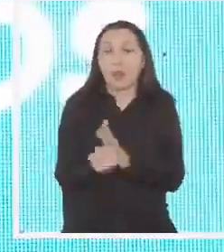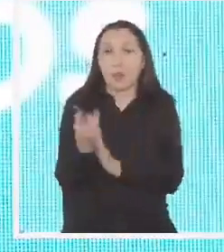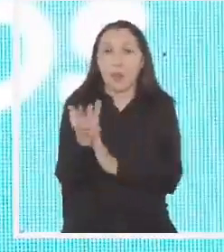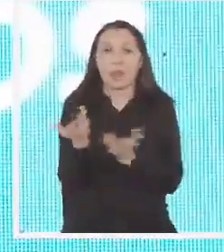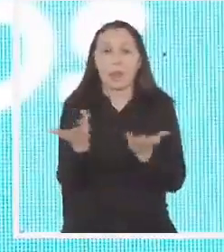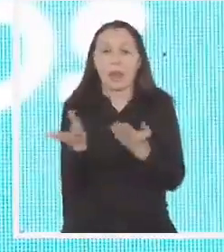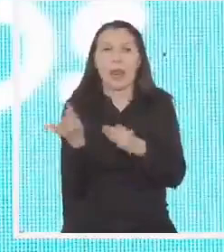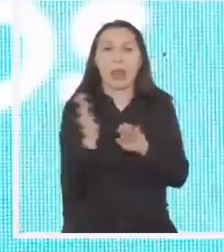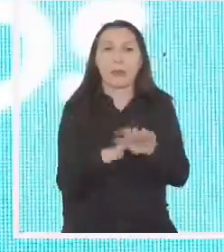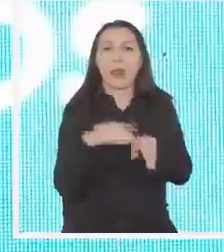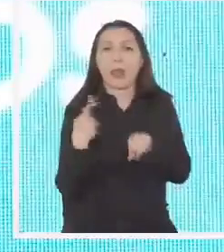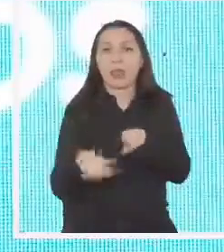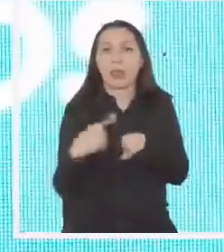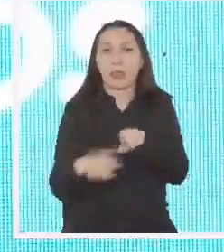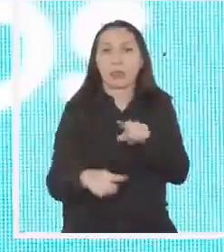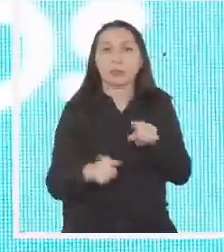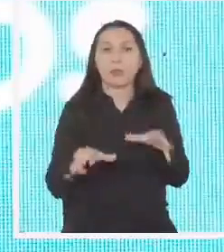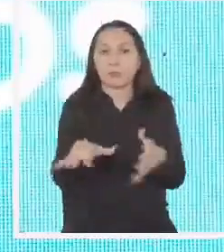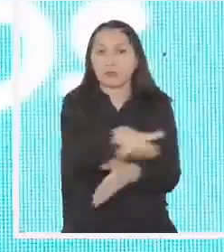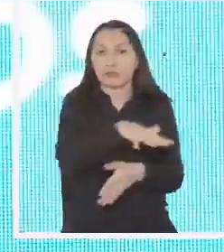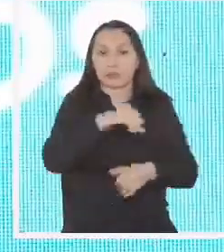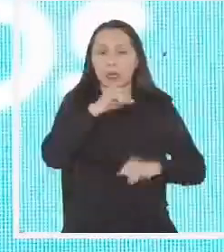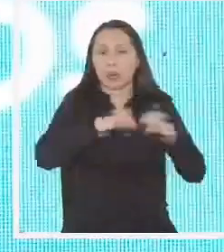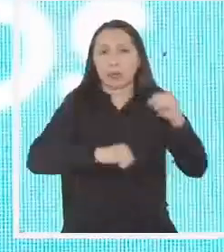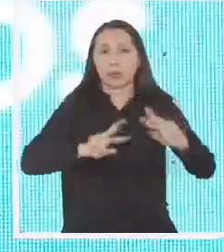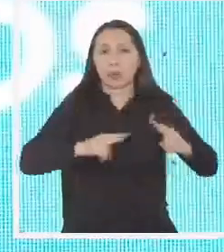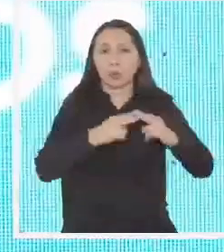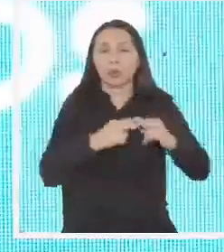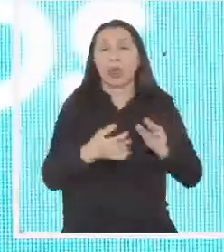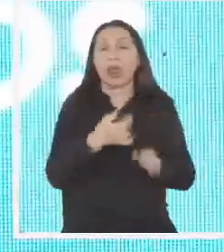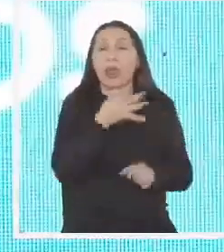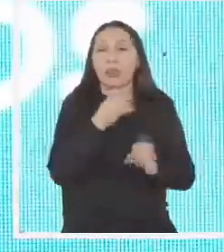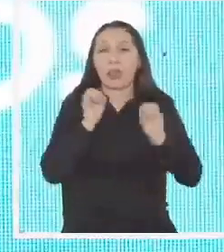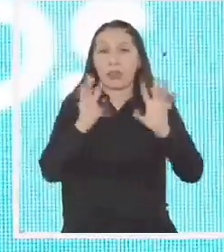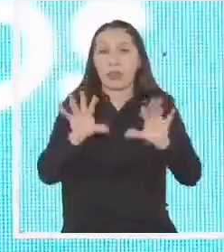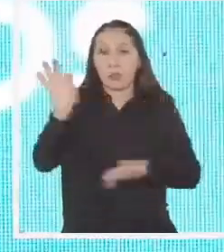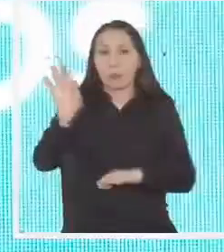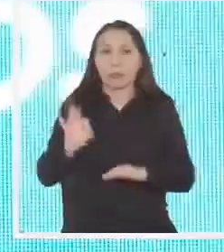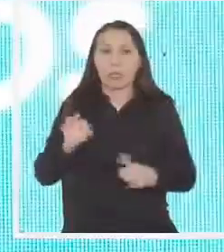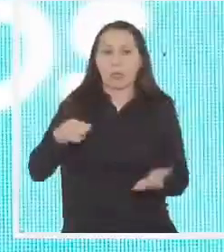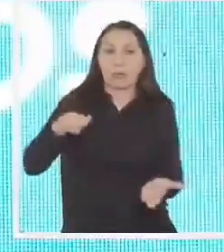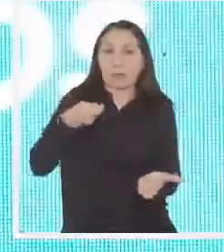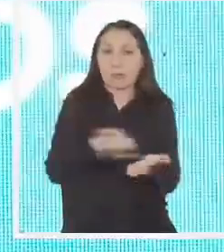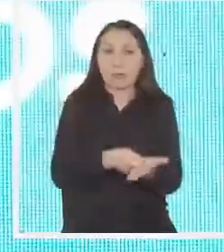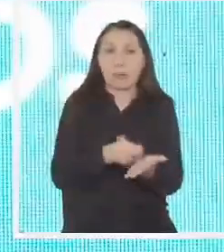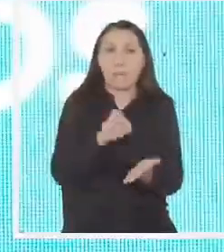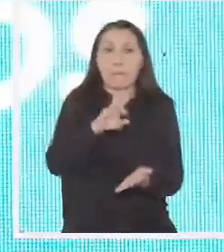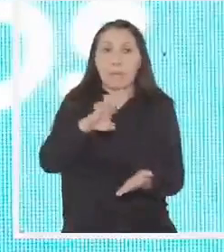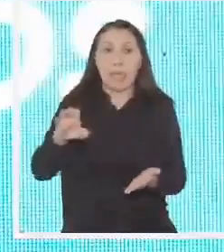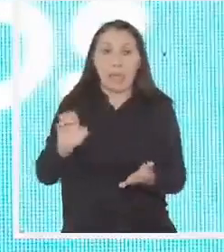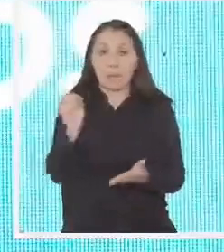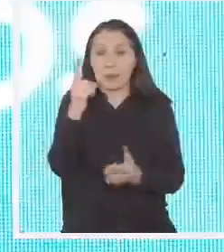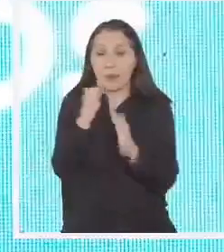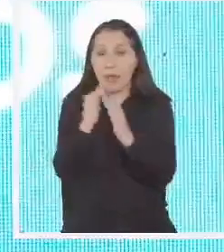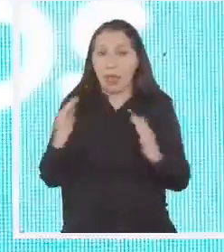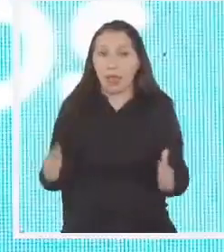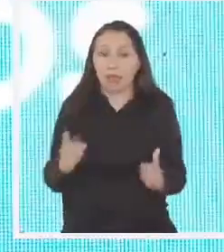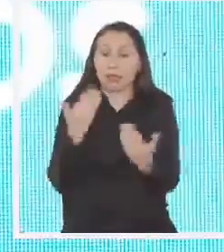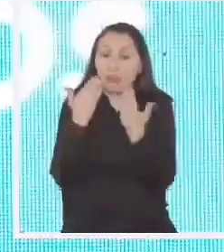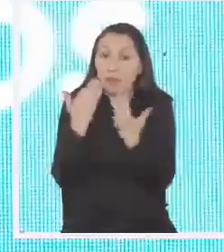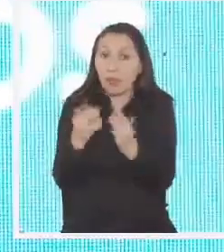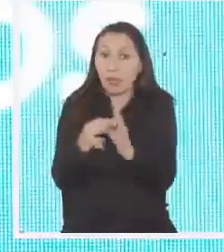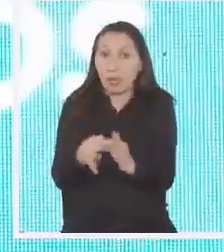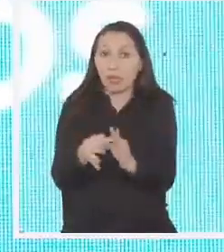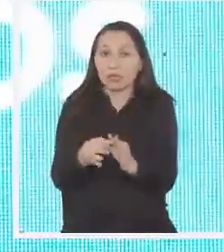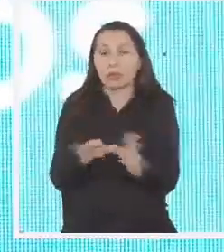para respaldar los créditos en el sector de la construcción, y la garantía del 10% del pie para la compra de la primera vivienda, que va a beneficiar